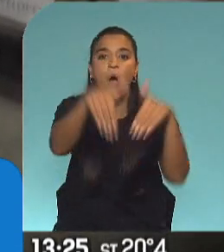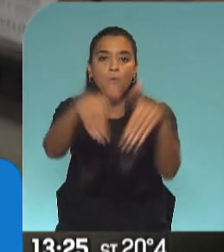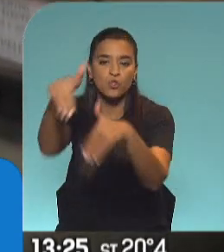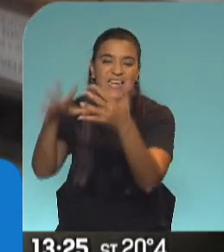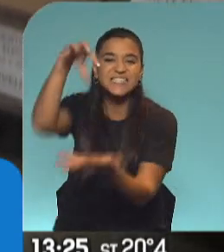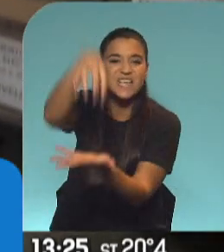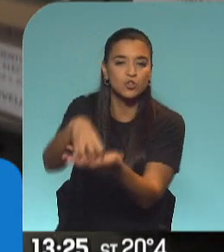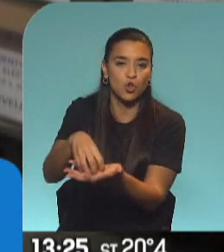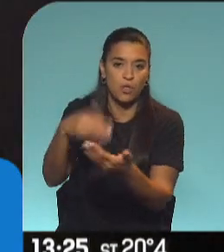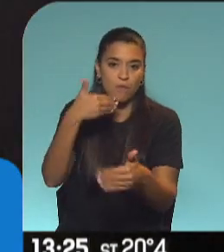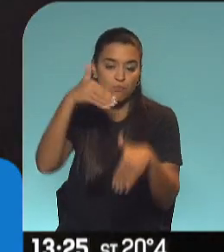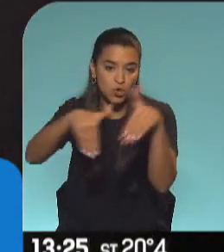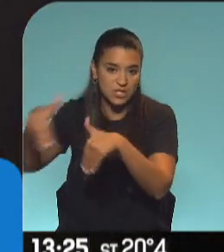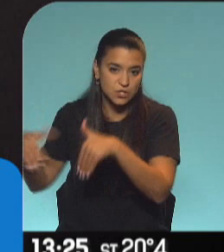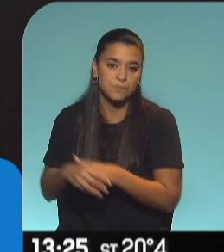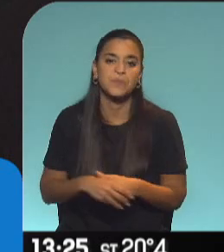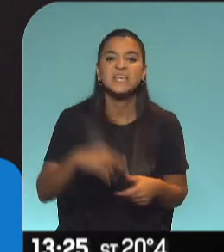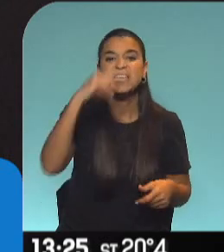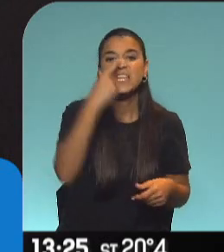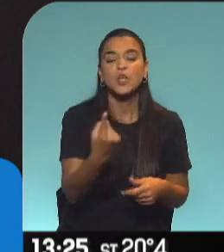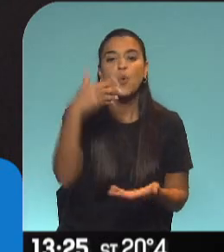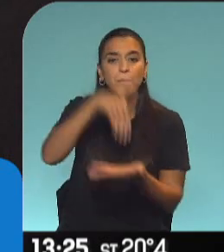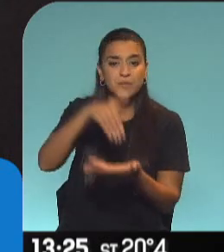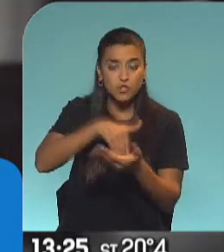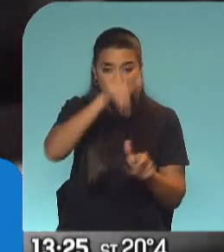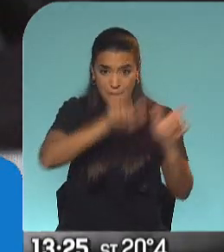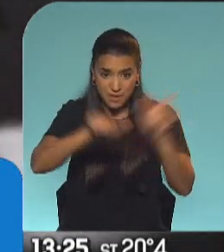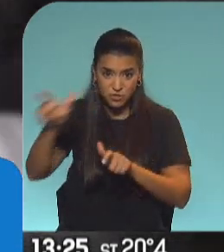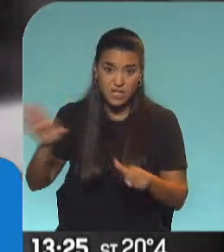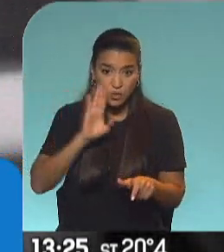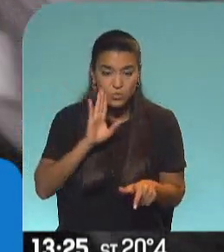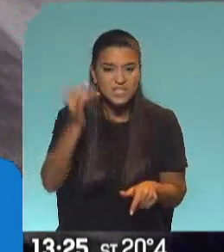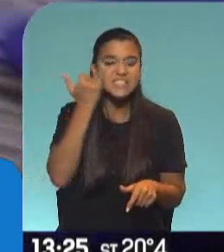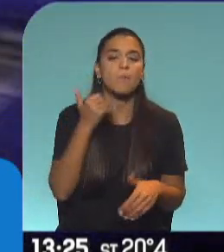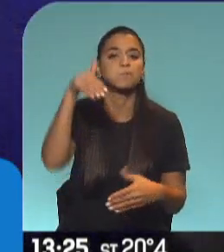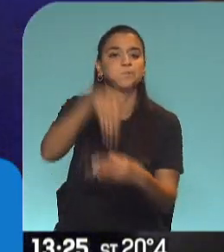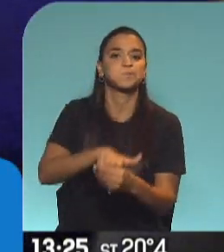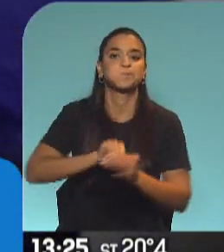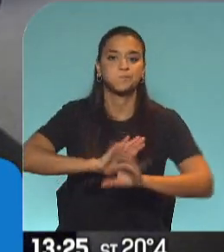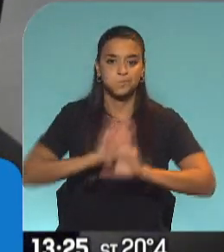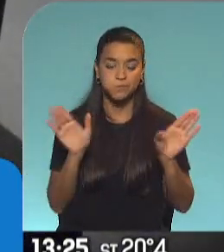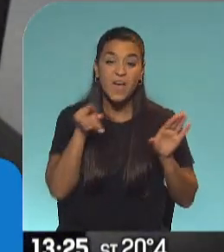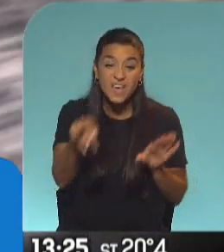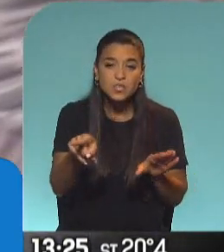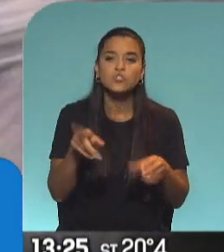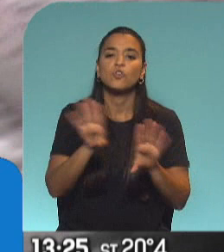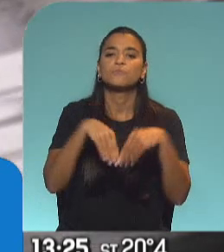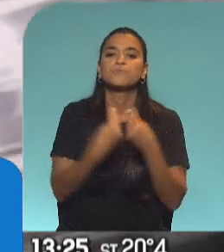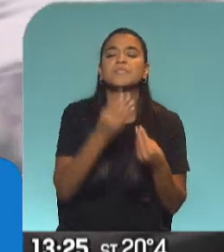centros de votación. Unos 71 millones de estadounidenses ya emitieron su voto, lo que representa más